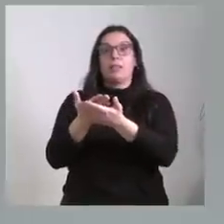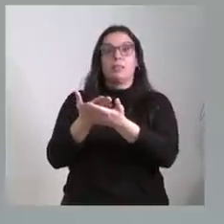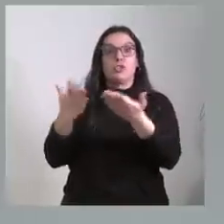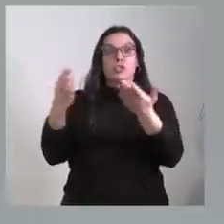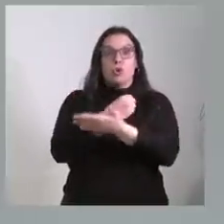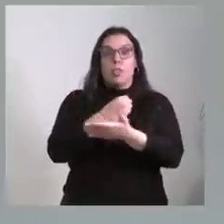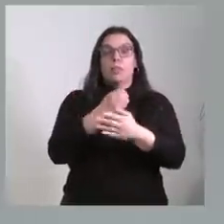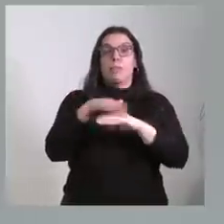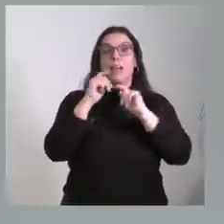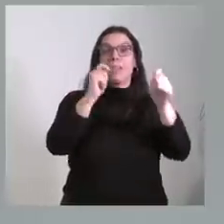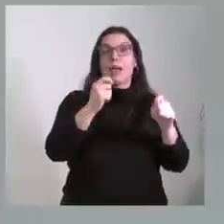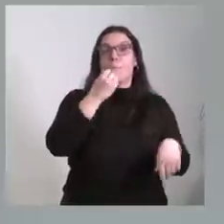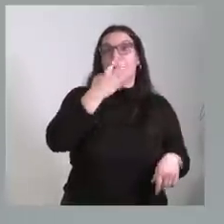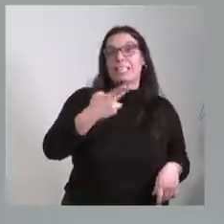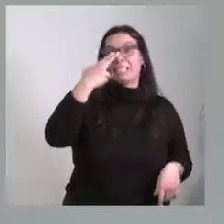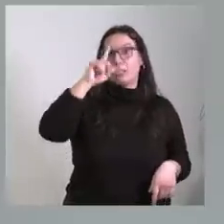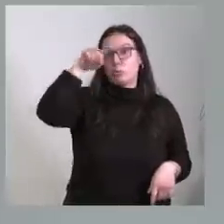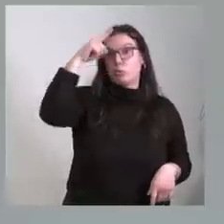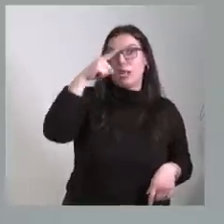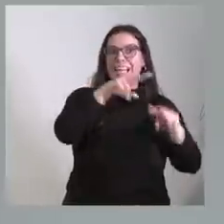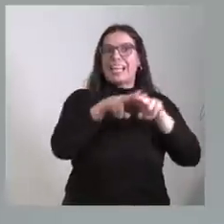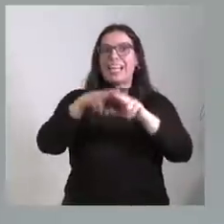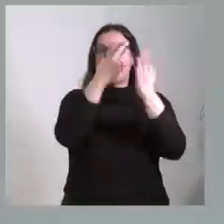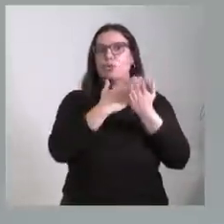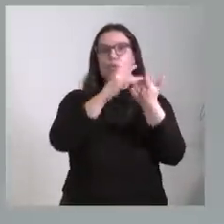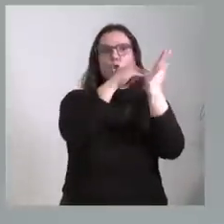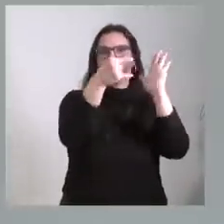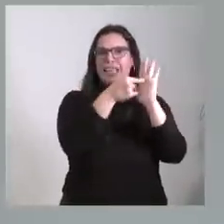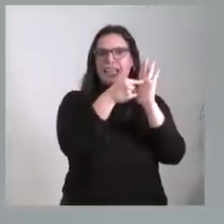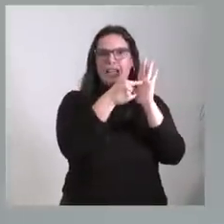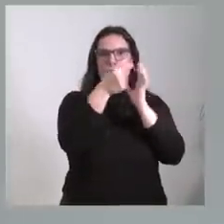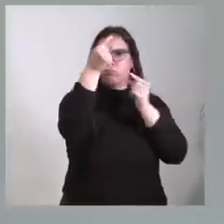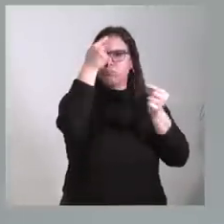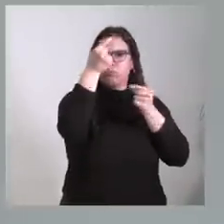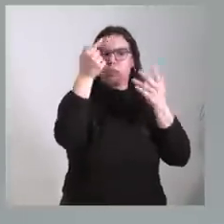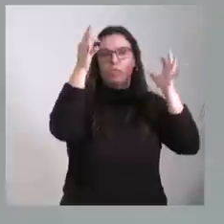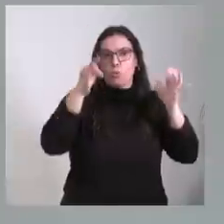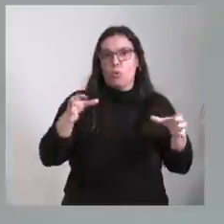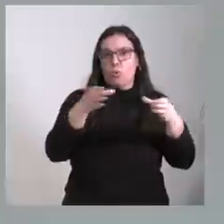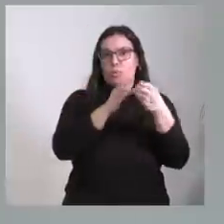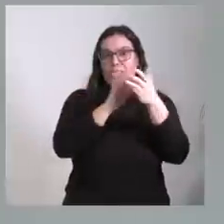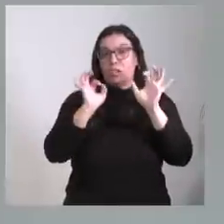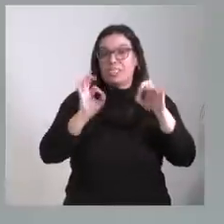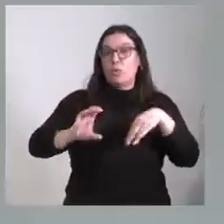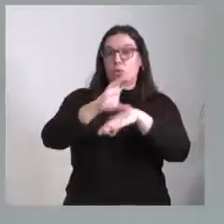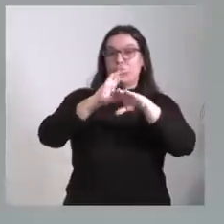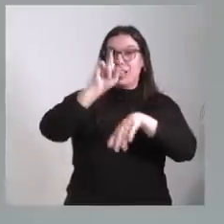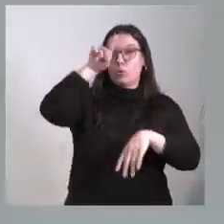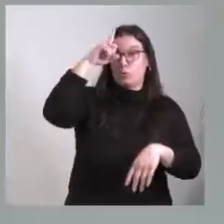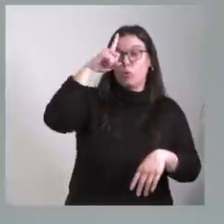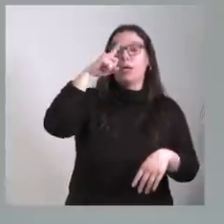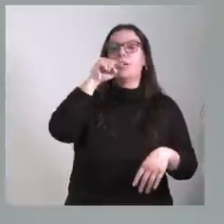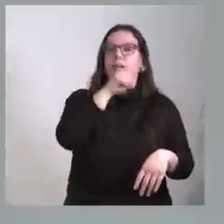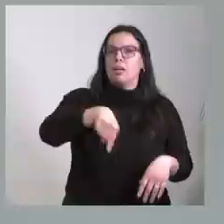interés cultural se estudia antes en una perspectiva técnica y estoy seguro que la junta de Castilla y León en particular en la consejería de cultura de la junta